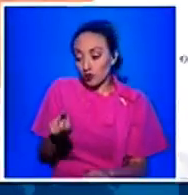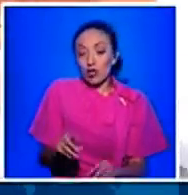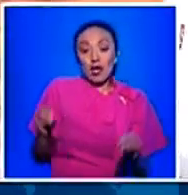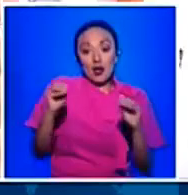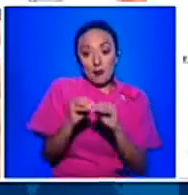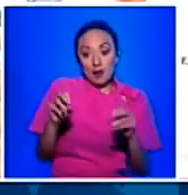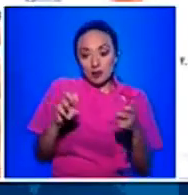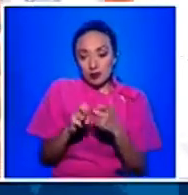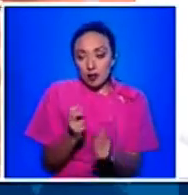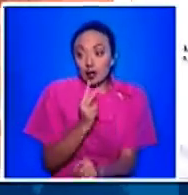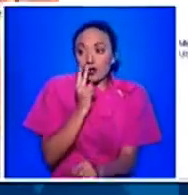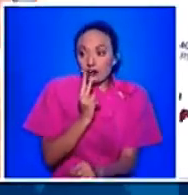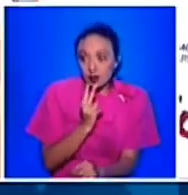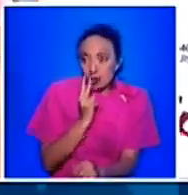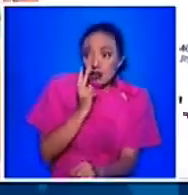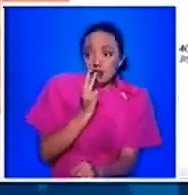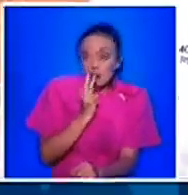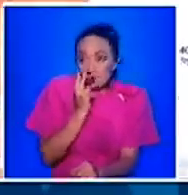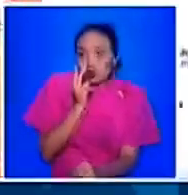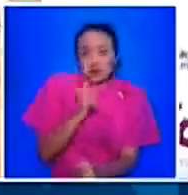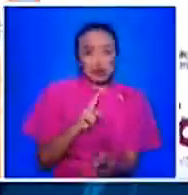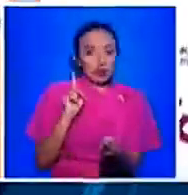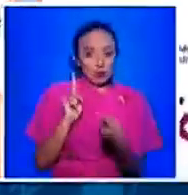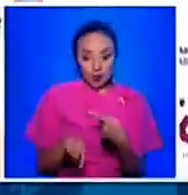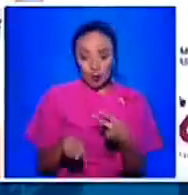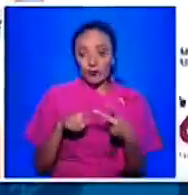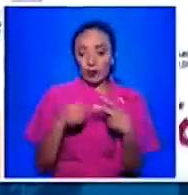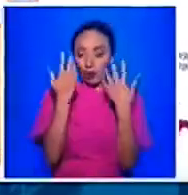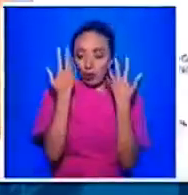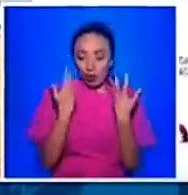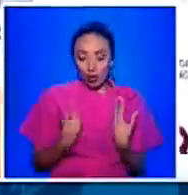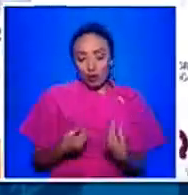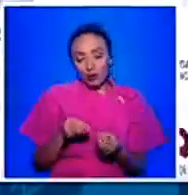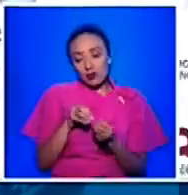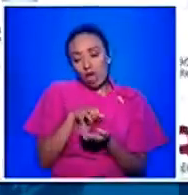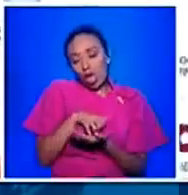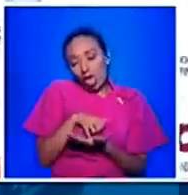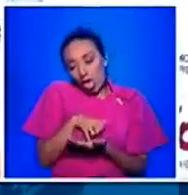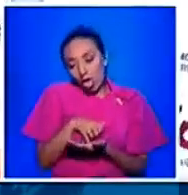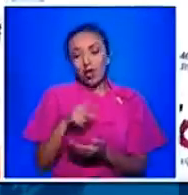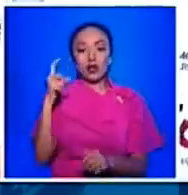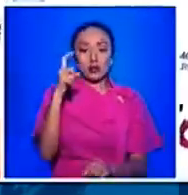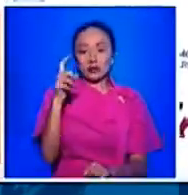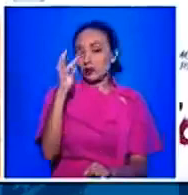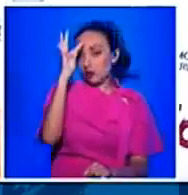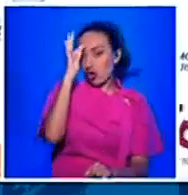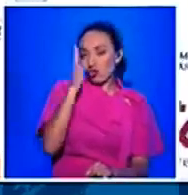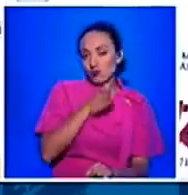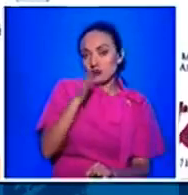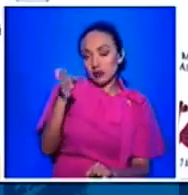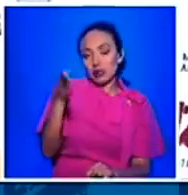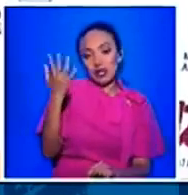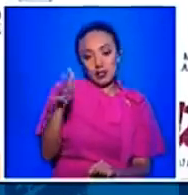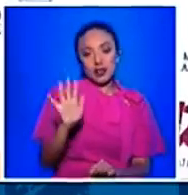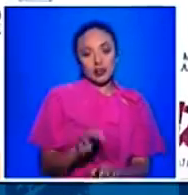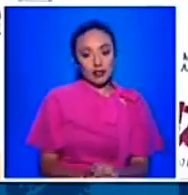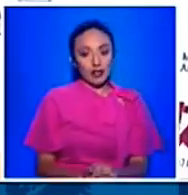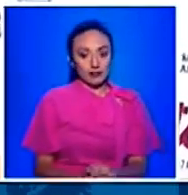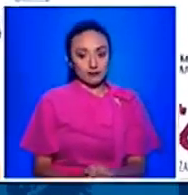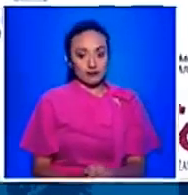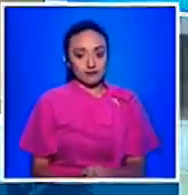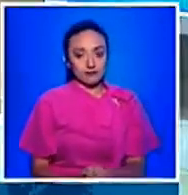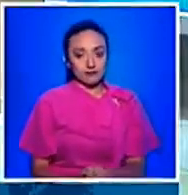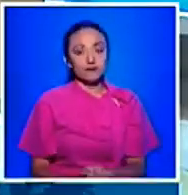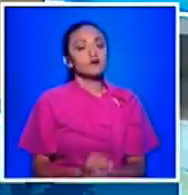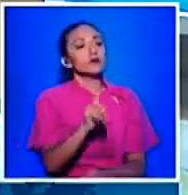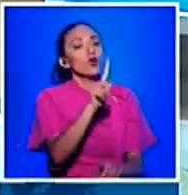mayores problemas al respirar o su estado general se deteriora, ya requiere atención hospitalaria o una atención por un facultativo.